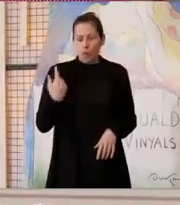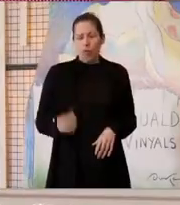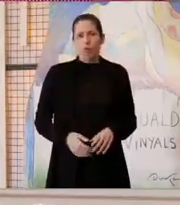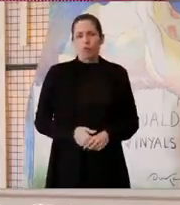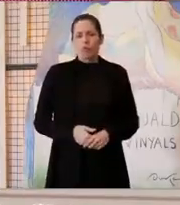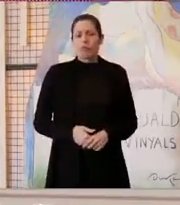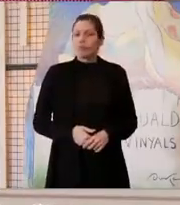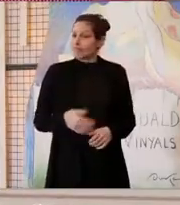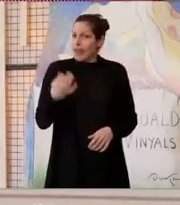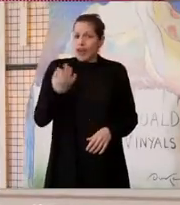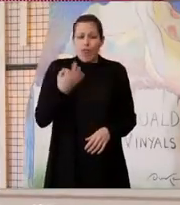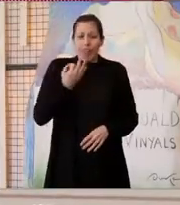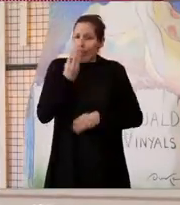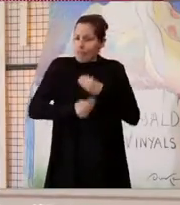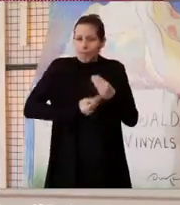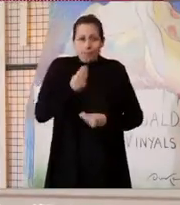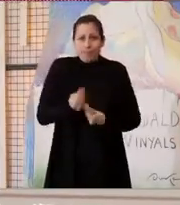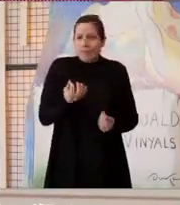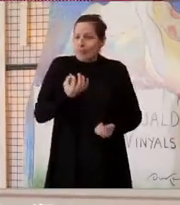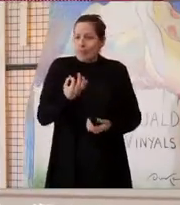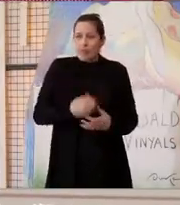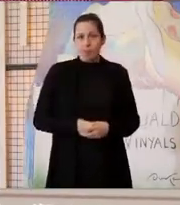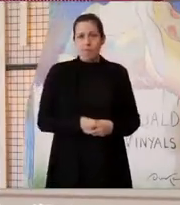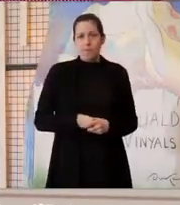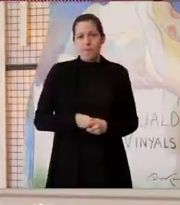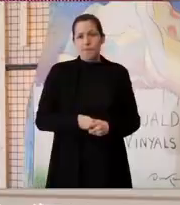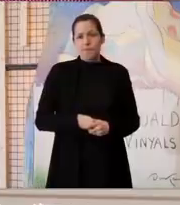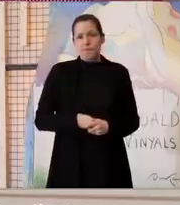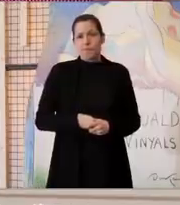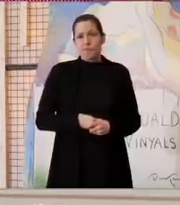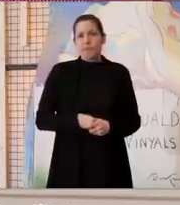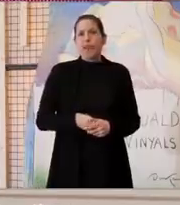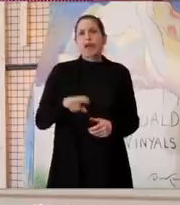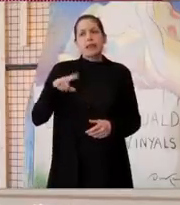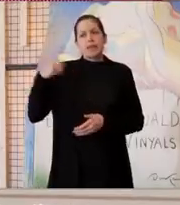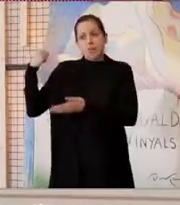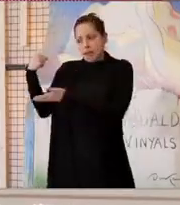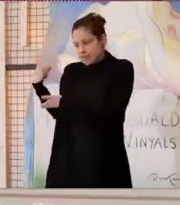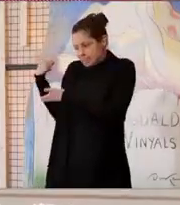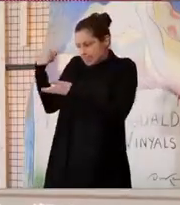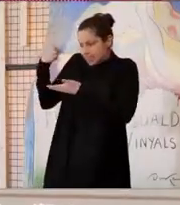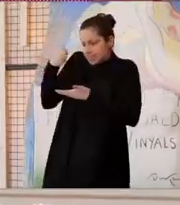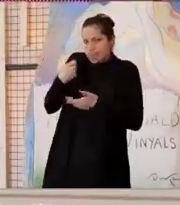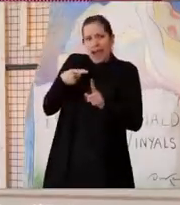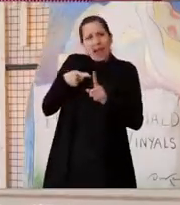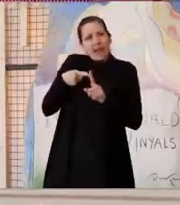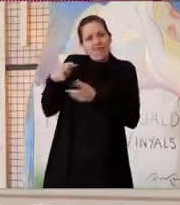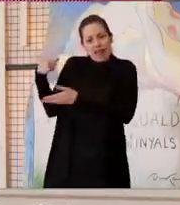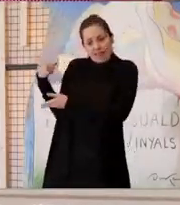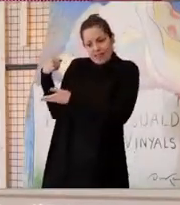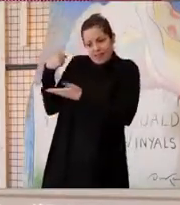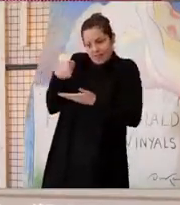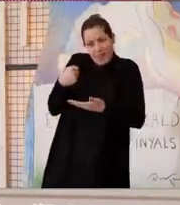hay que hacerlo igual que de las que somos herederas lo hicieron antes y nos trajeron hasta que no